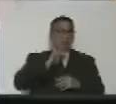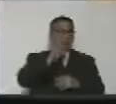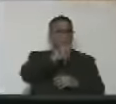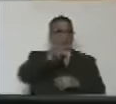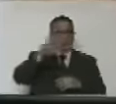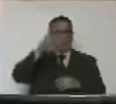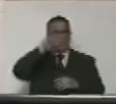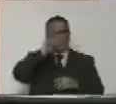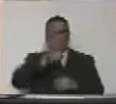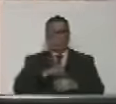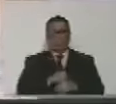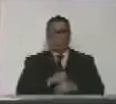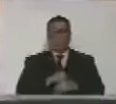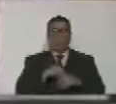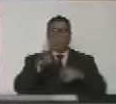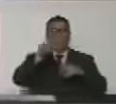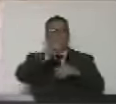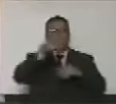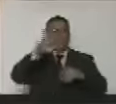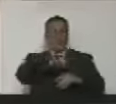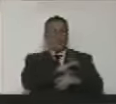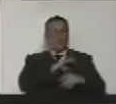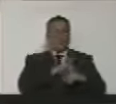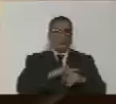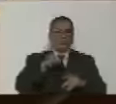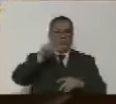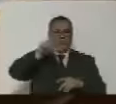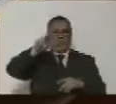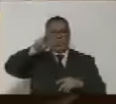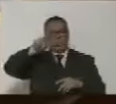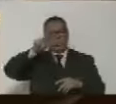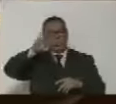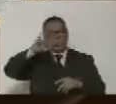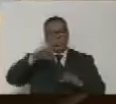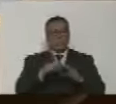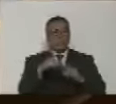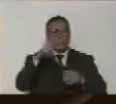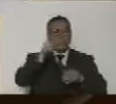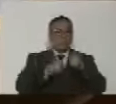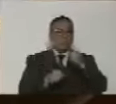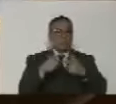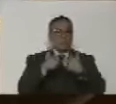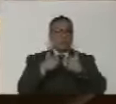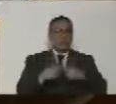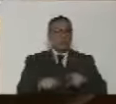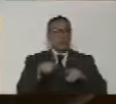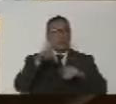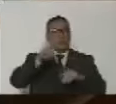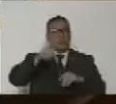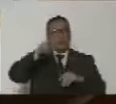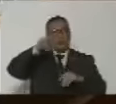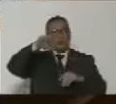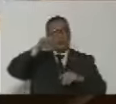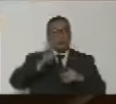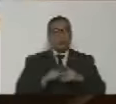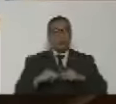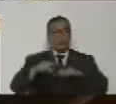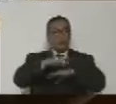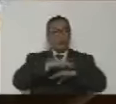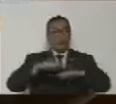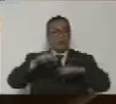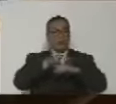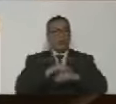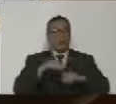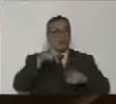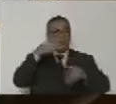Enero, de la comuna socialista Altos del Lídice La Pastora, de la comuna socialista Libertadores La Pastora, Ministerio